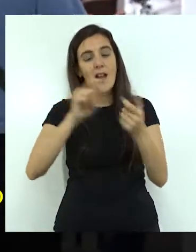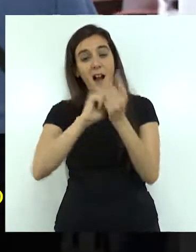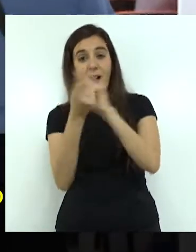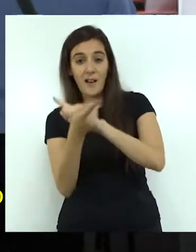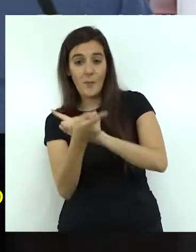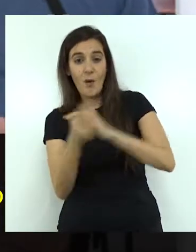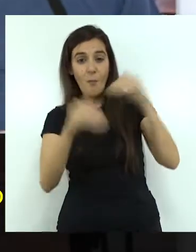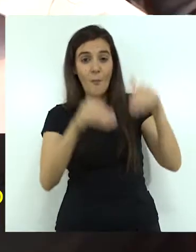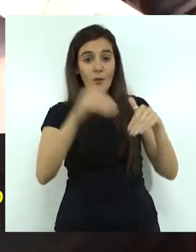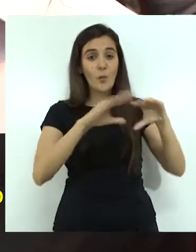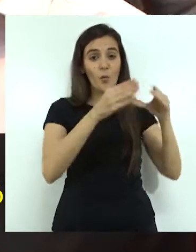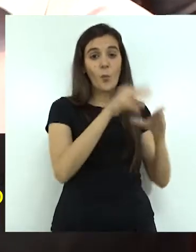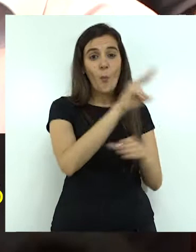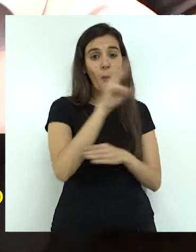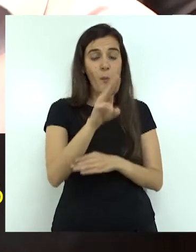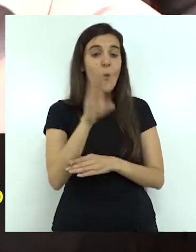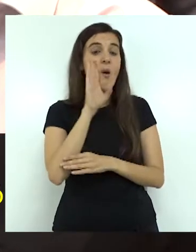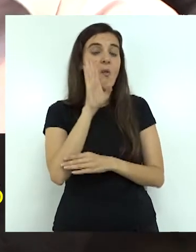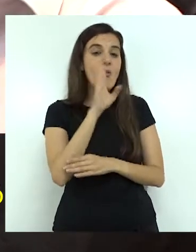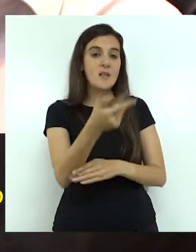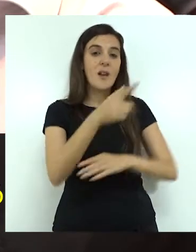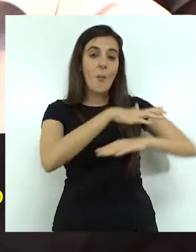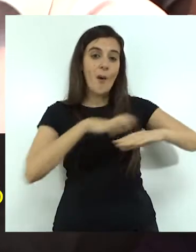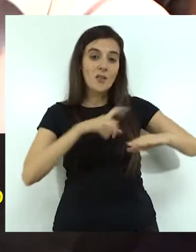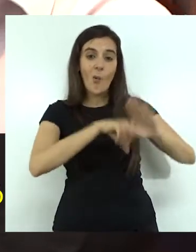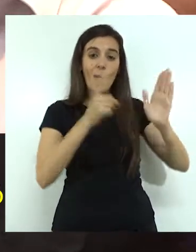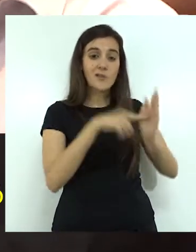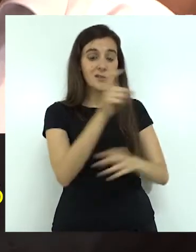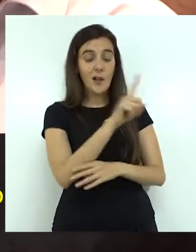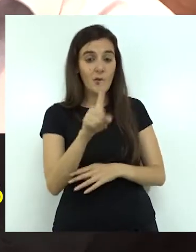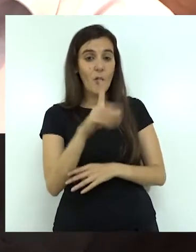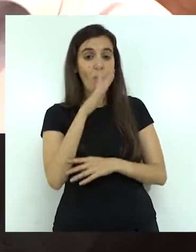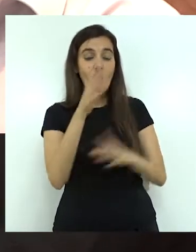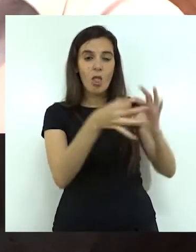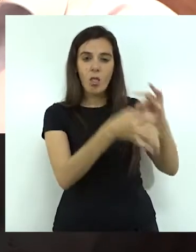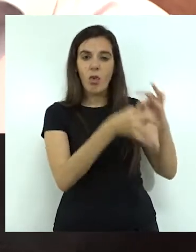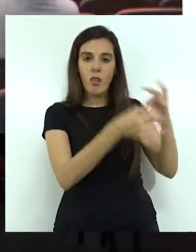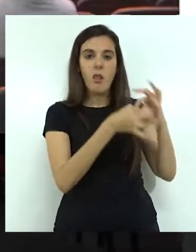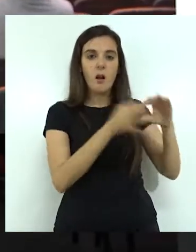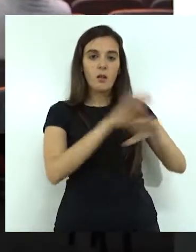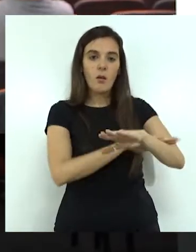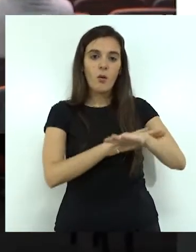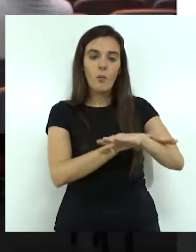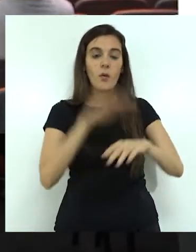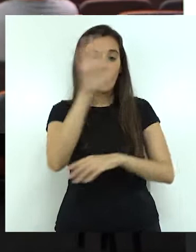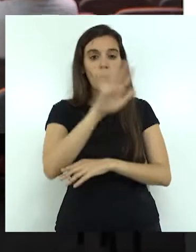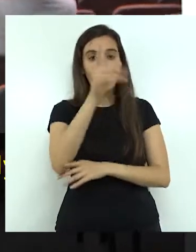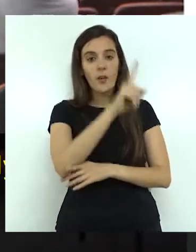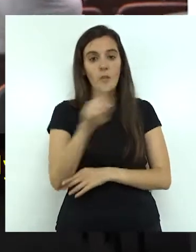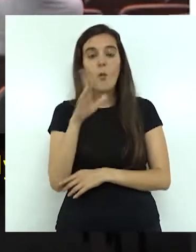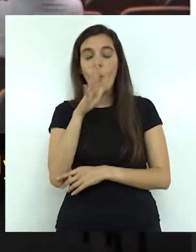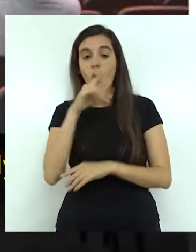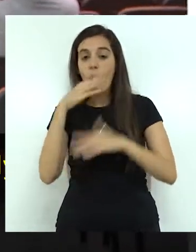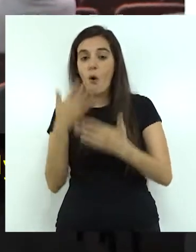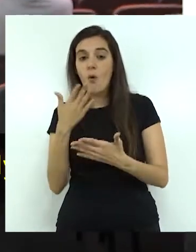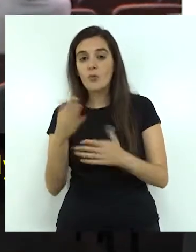no es el que detenta digamos tanta vinculación con el gobierno de la nación mientras que si está detente al partido socialista en